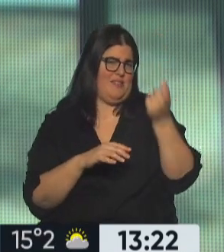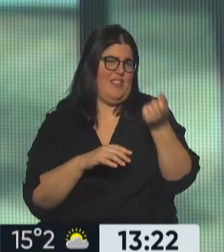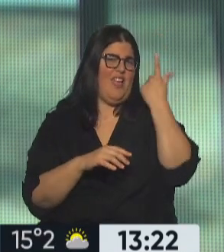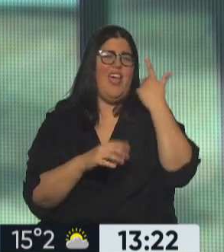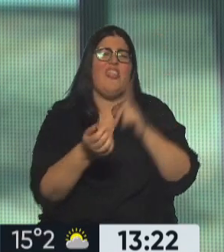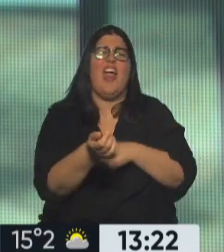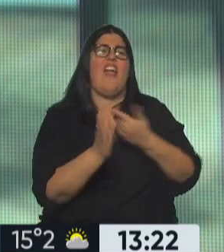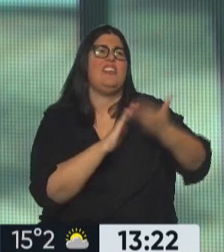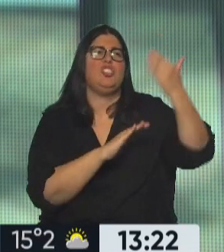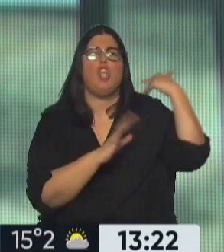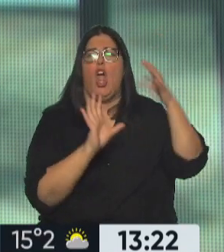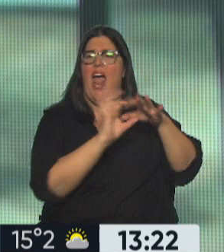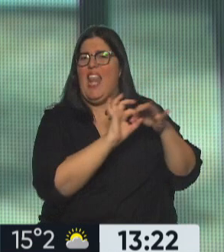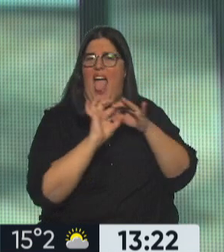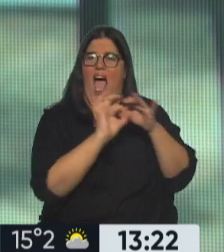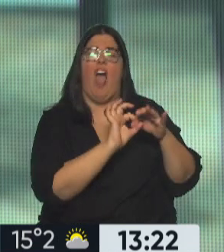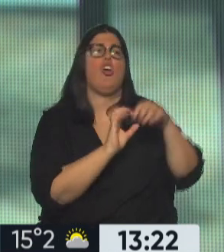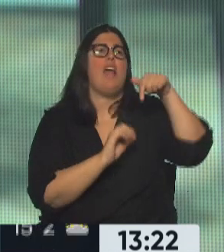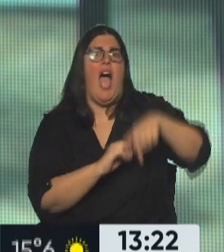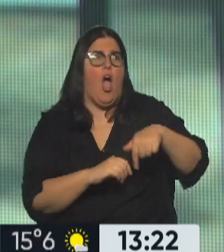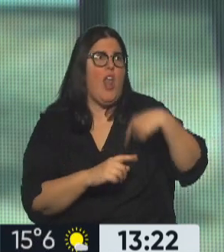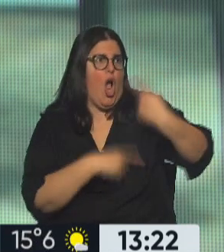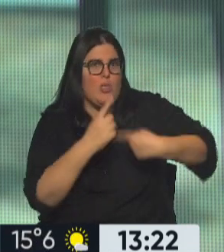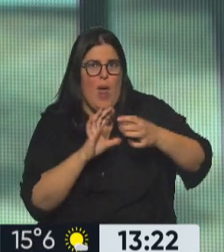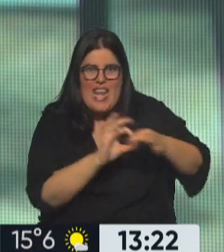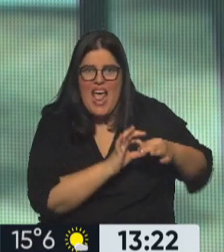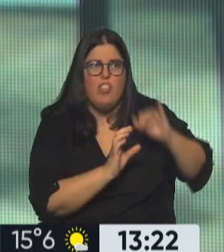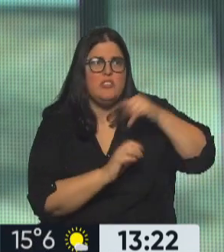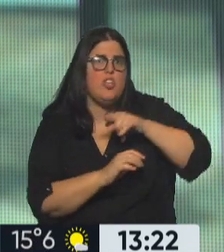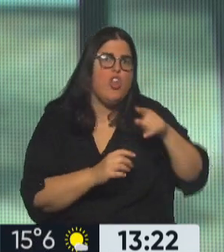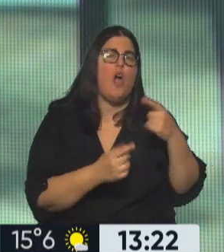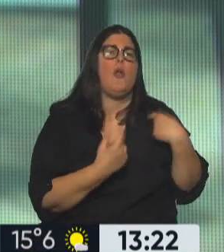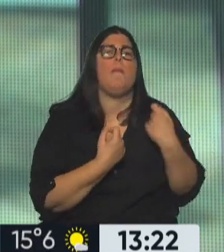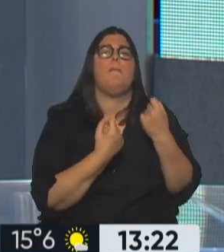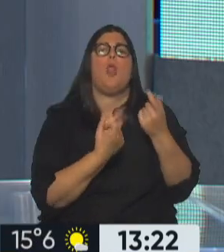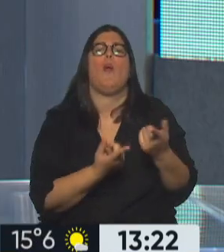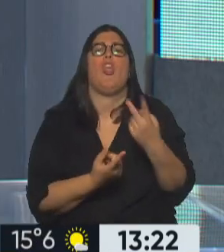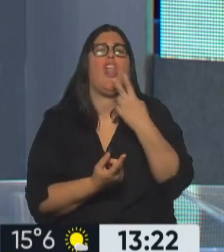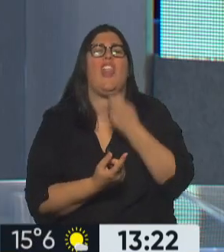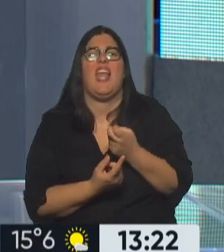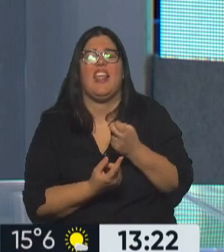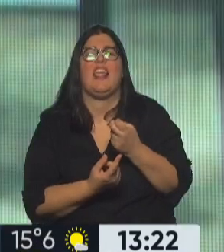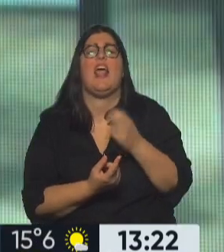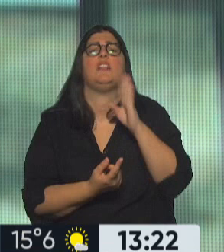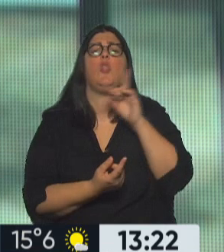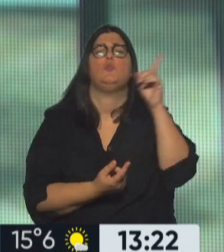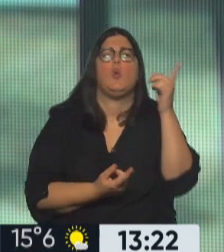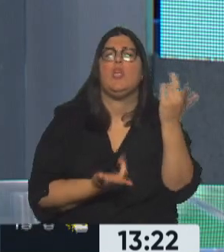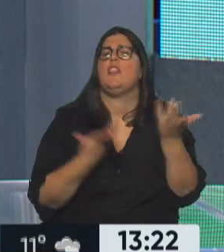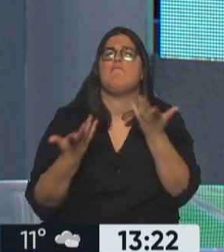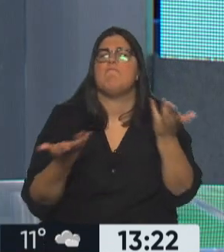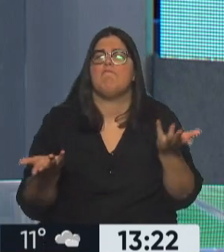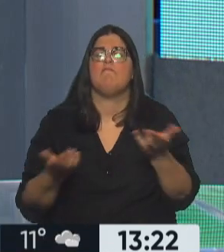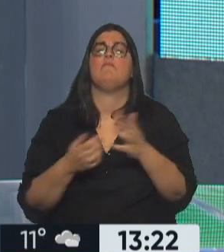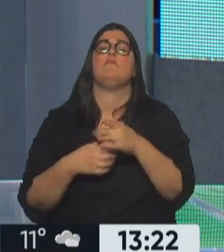aliados, son aliados todavía? ¿Hasta dónde, como proveedores de energía, no solo de eso, de Estados Unidos? Yo creo que es un buen